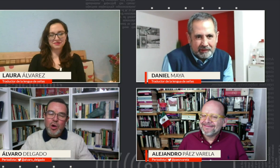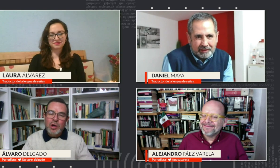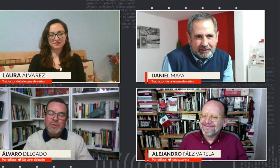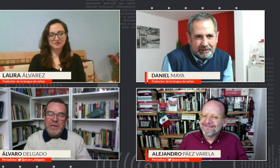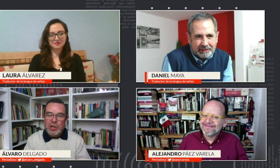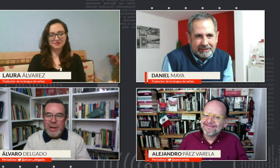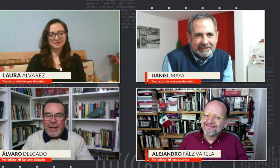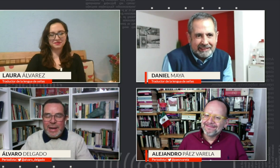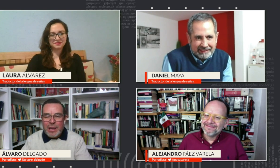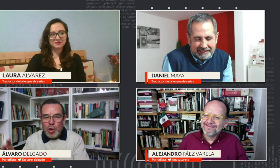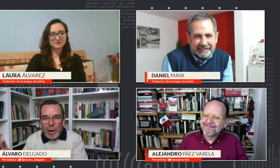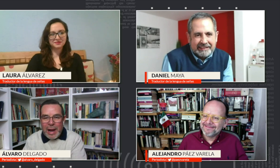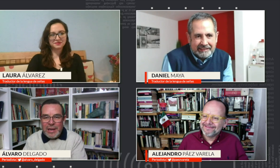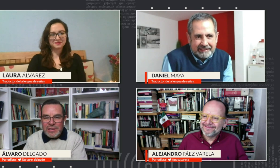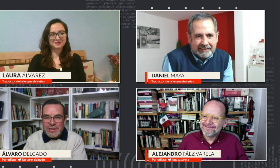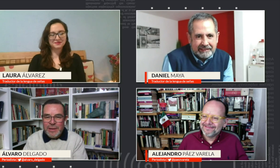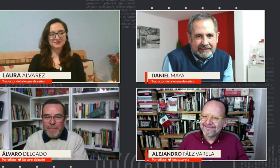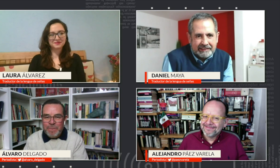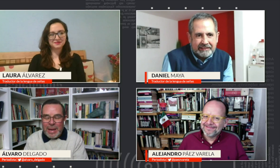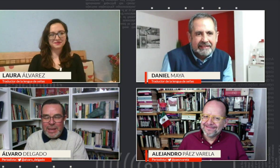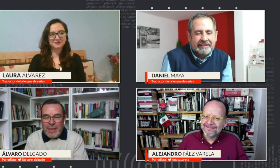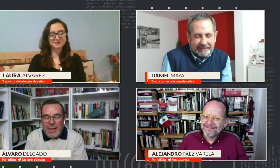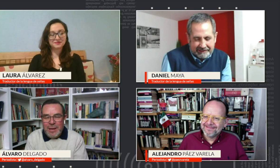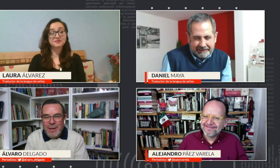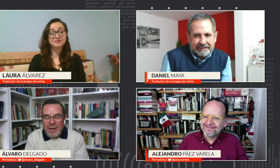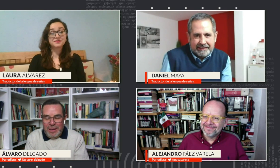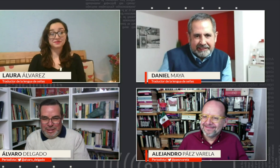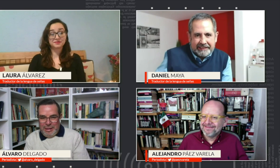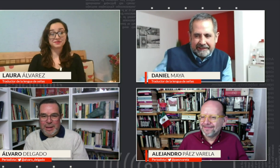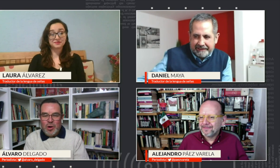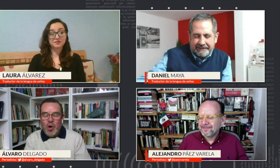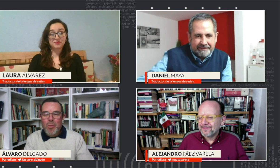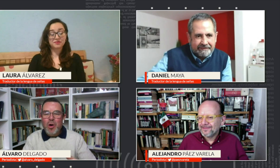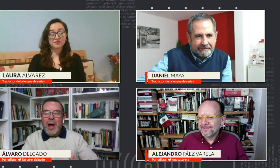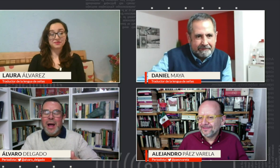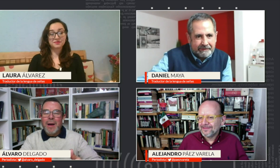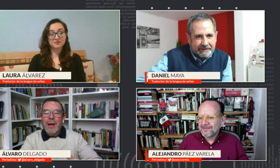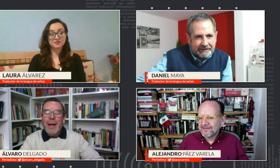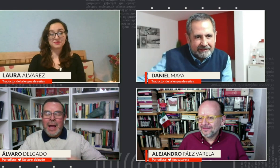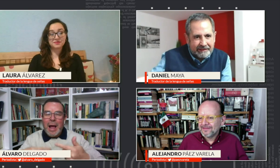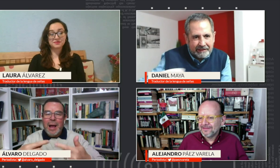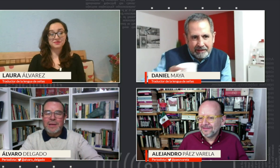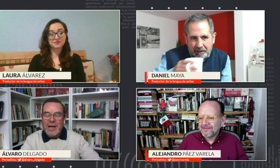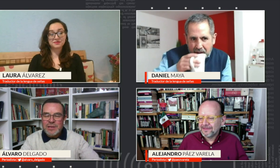populares o expresiones regionales, y cómo